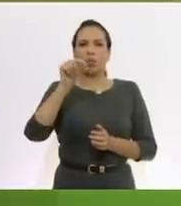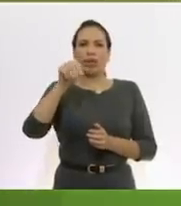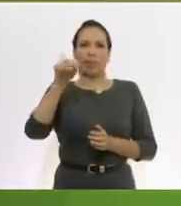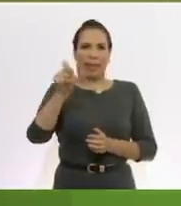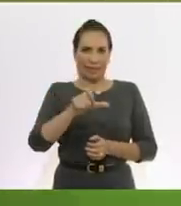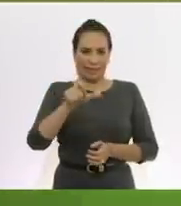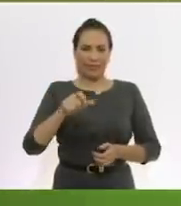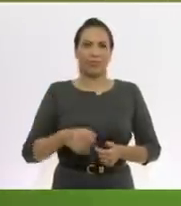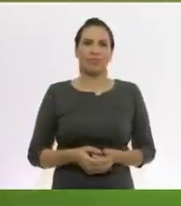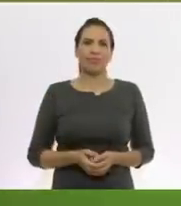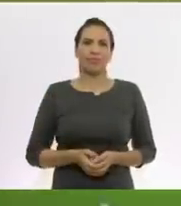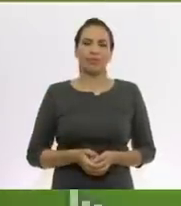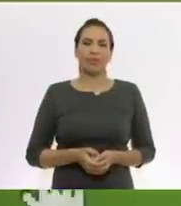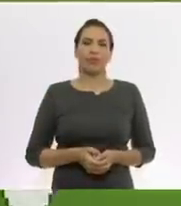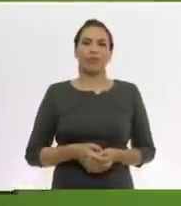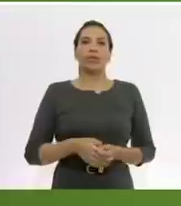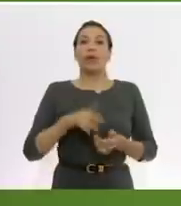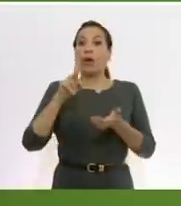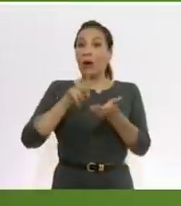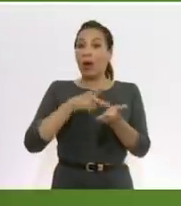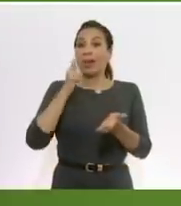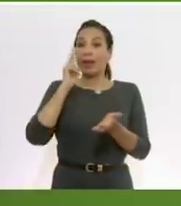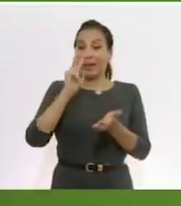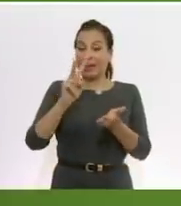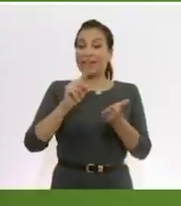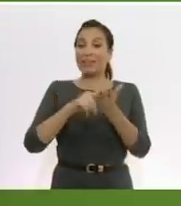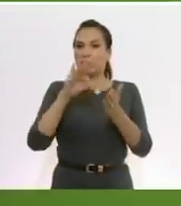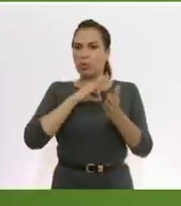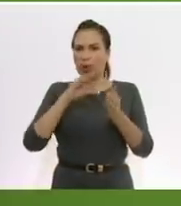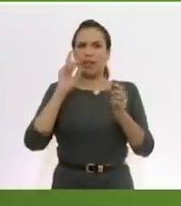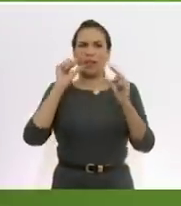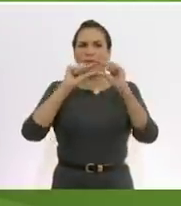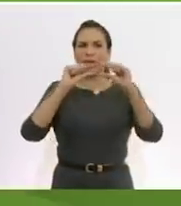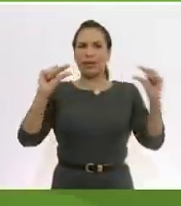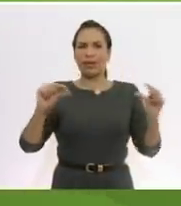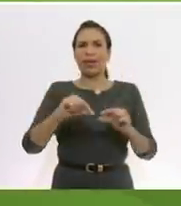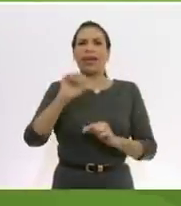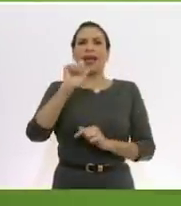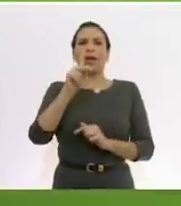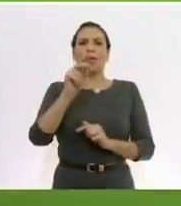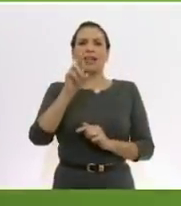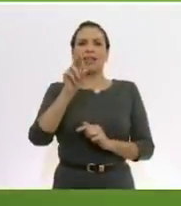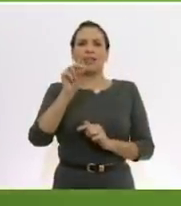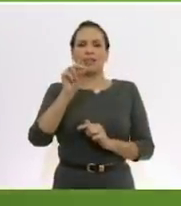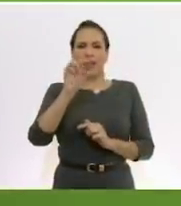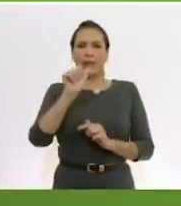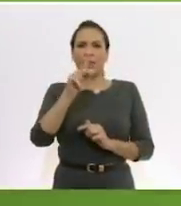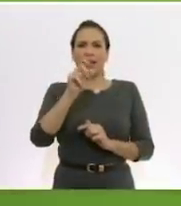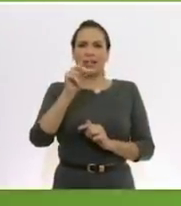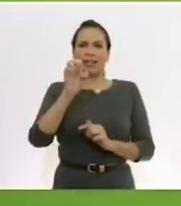conaliteg.sep.gob.mx. Si quieres volver a ver este programa, entra a la liga